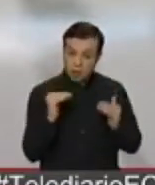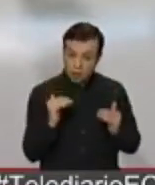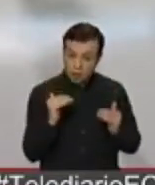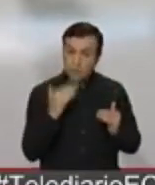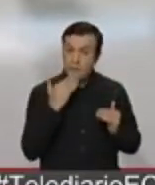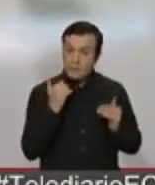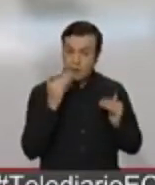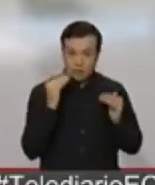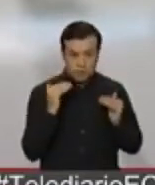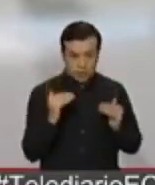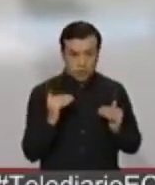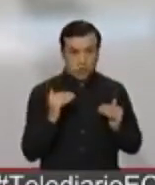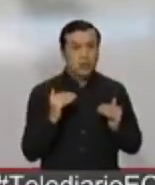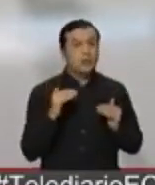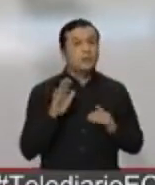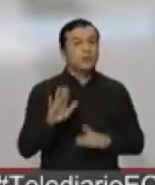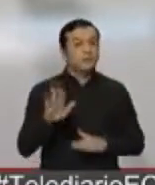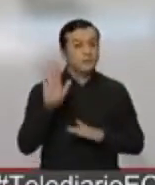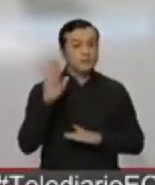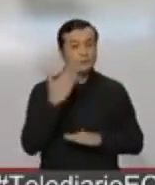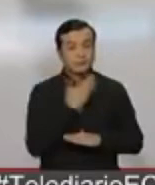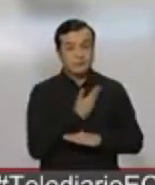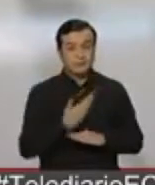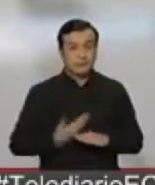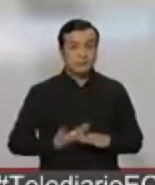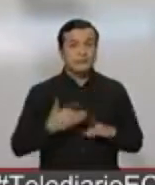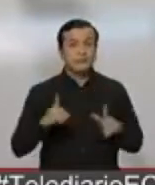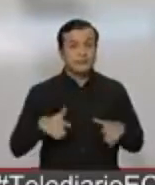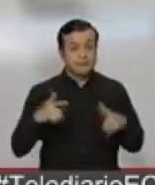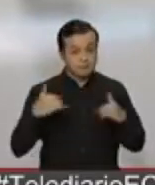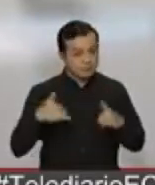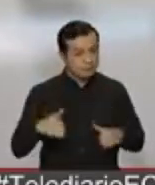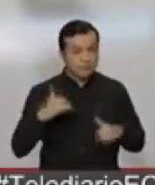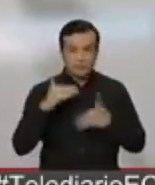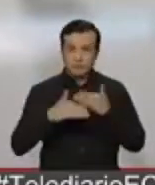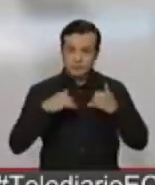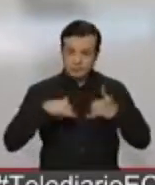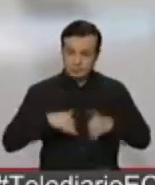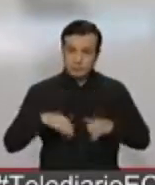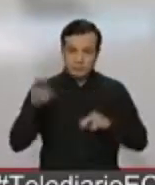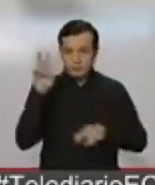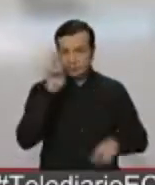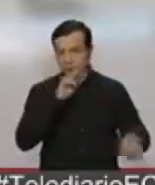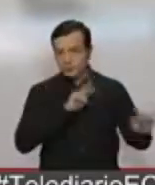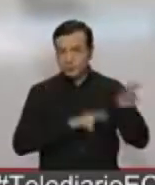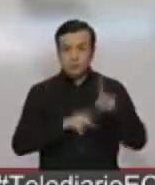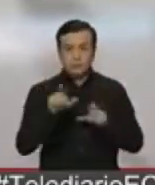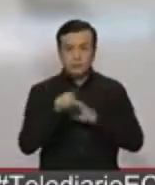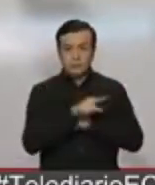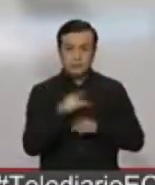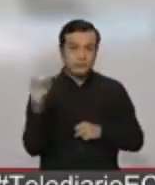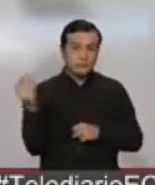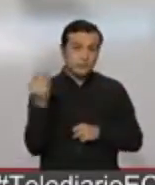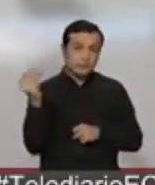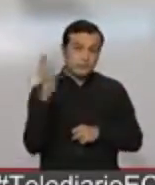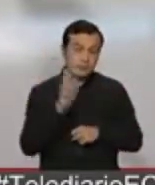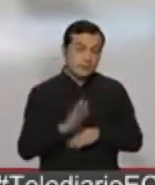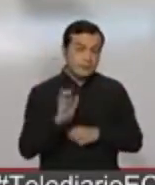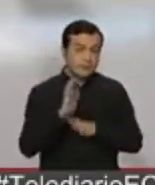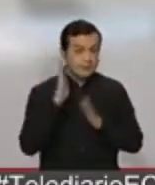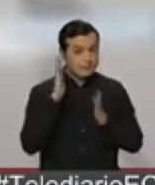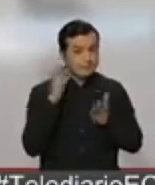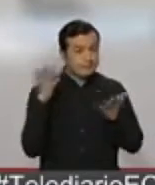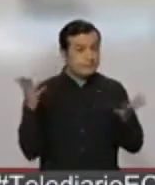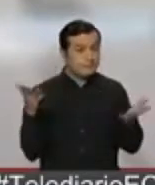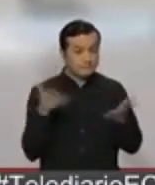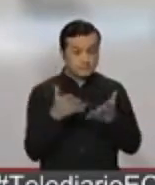embargo también es el compromiso del presidente del moreno continuar con las políticas públicas para las personas jóvenes el nacional a